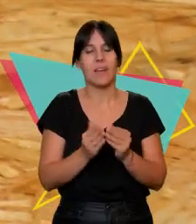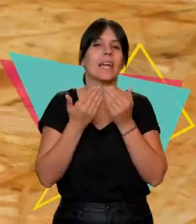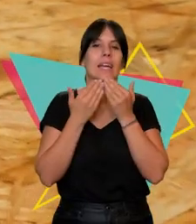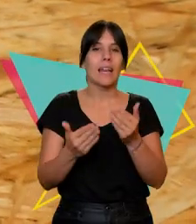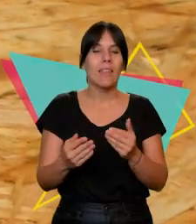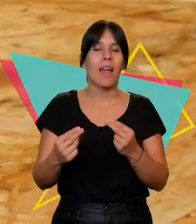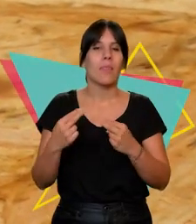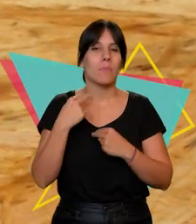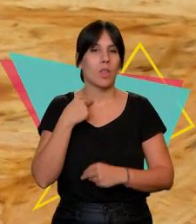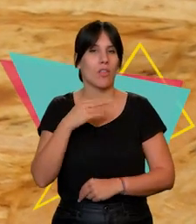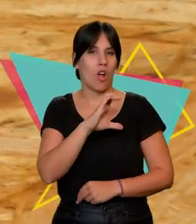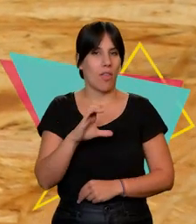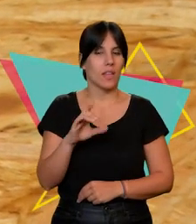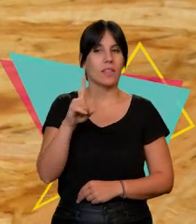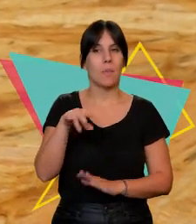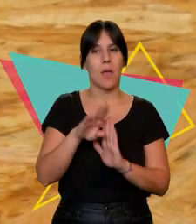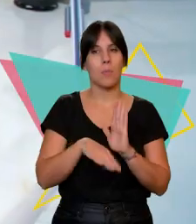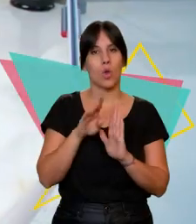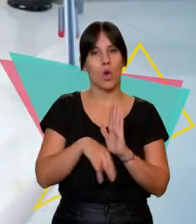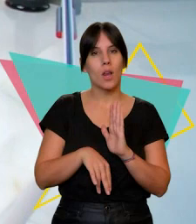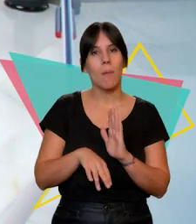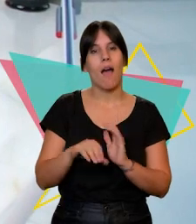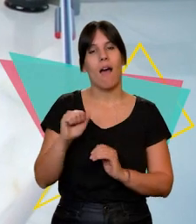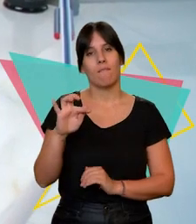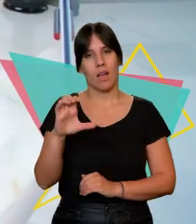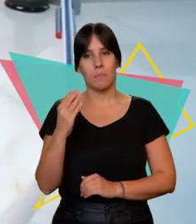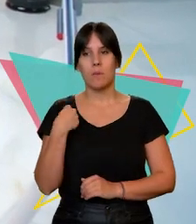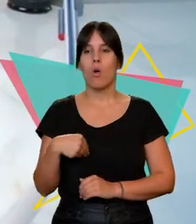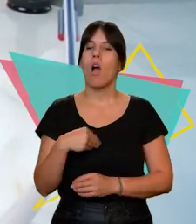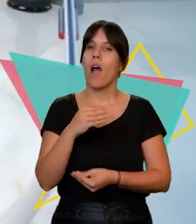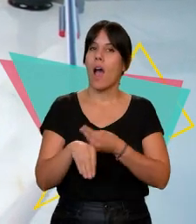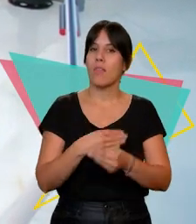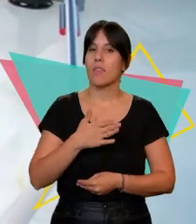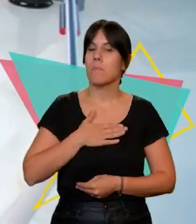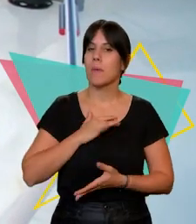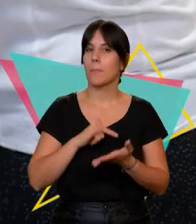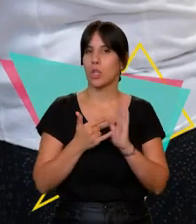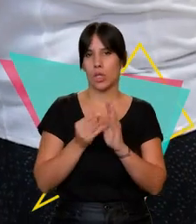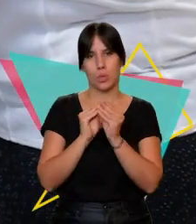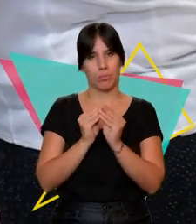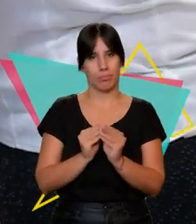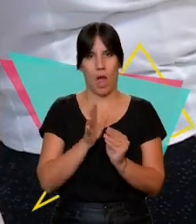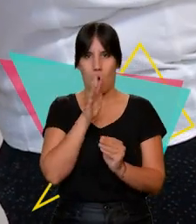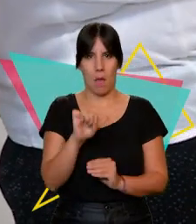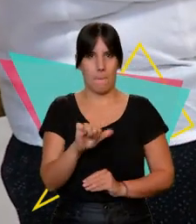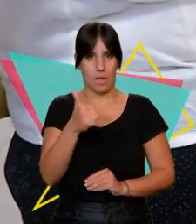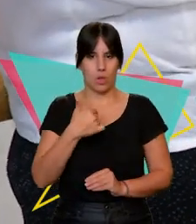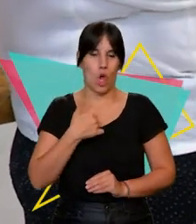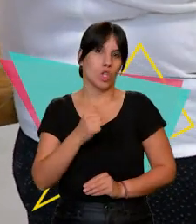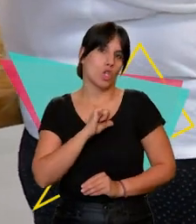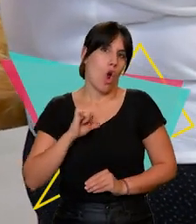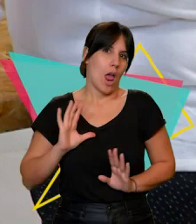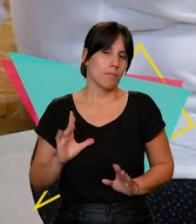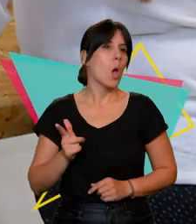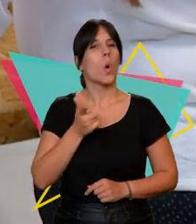la Diputación de Cáceres y el programa de Recircular Fab, que están incubando mi proyecto. Estoy ahí ahora mismo yo sola, pero